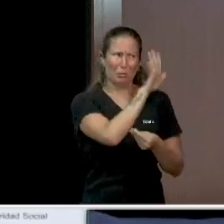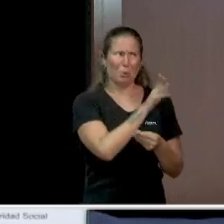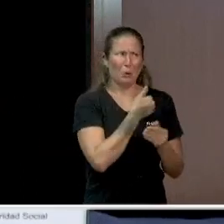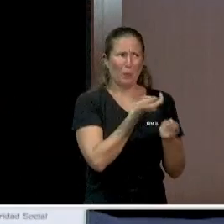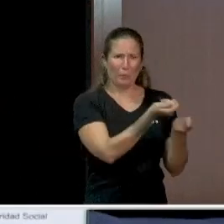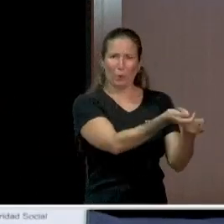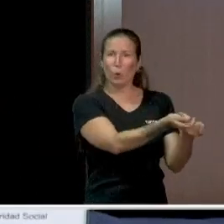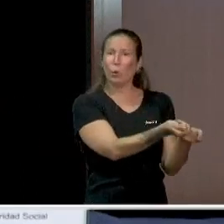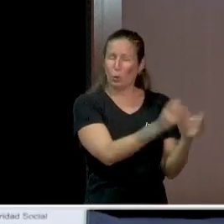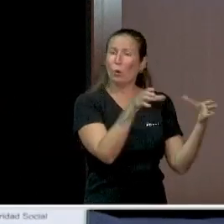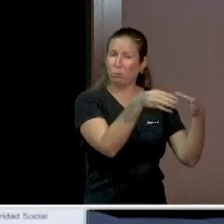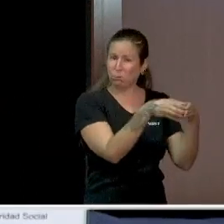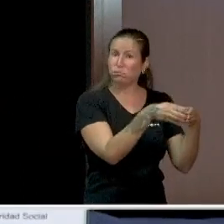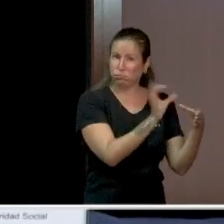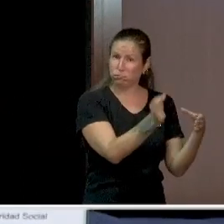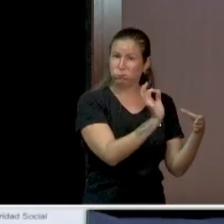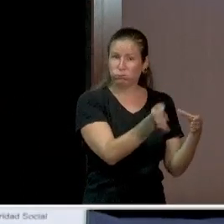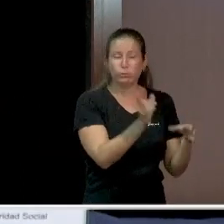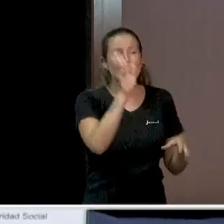todo adquirimos